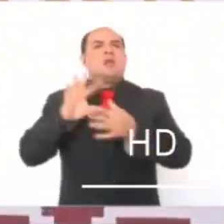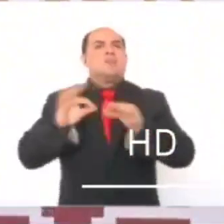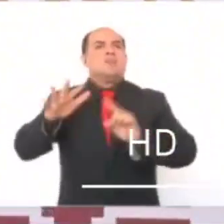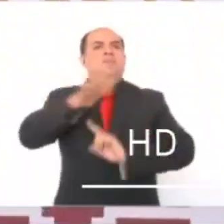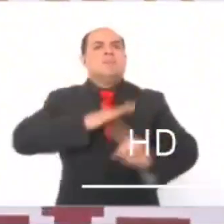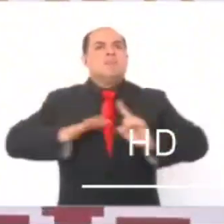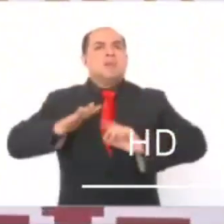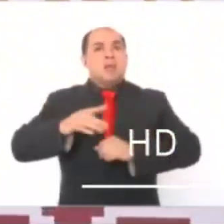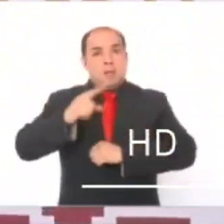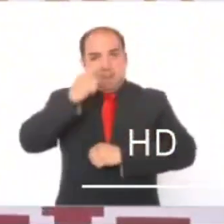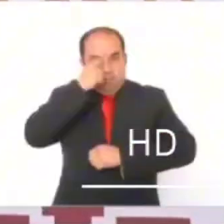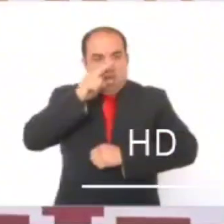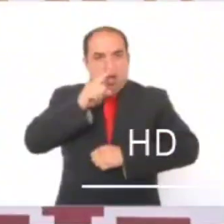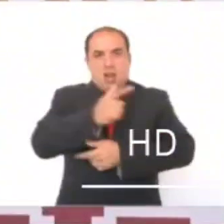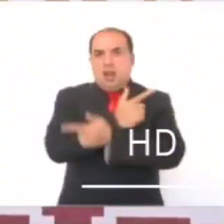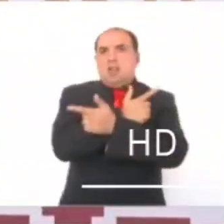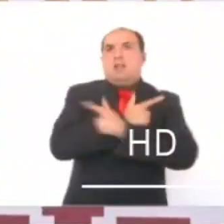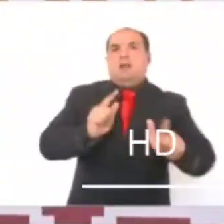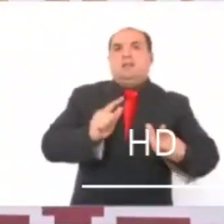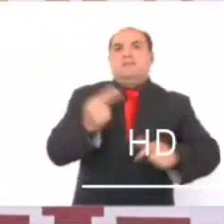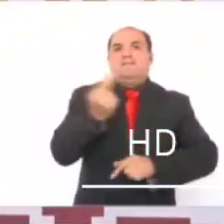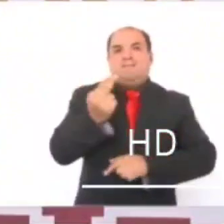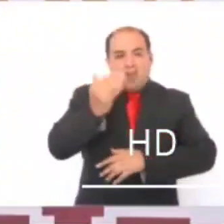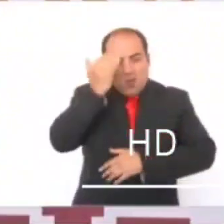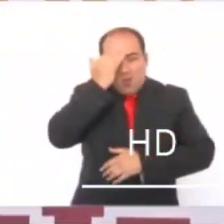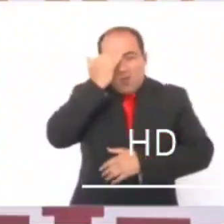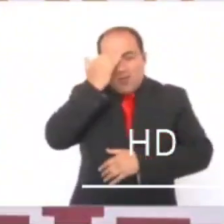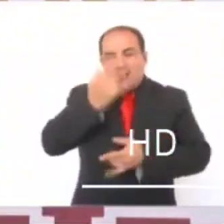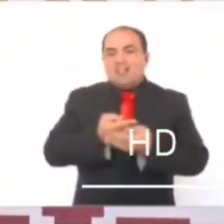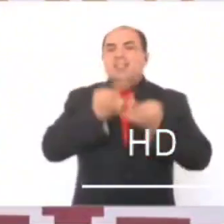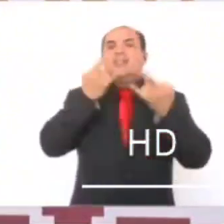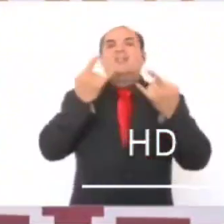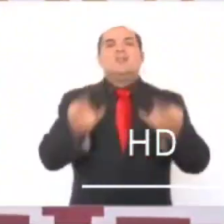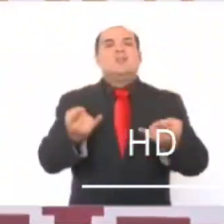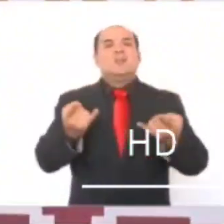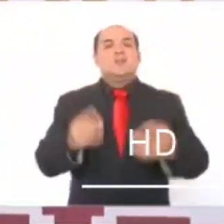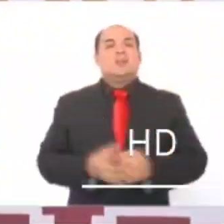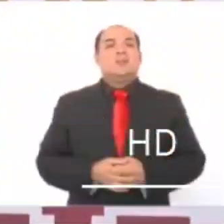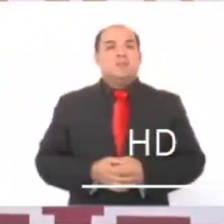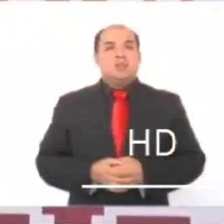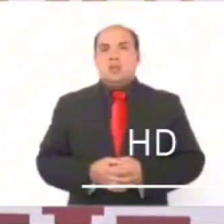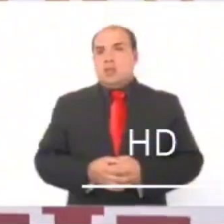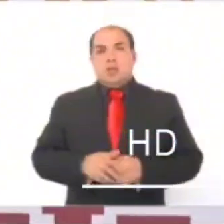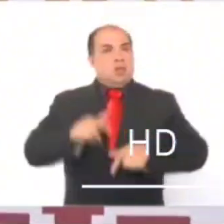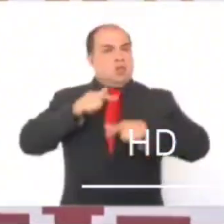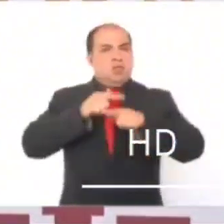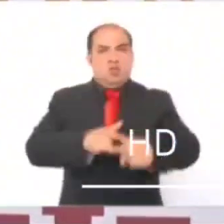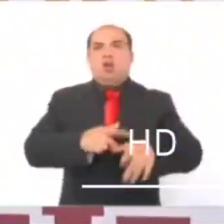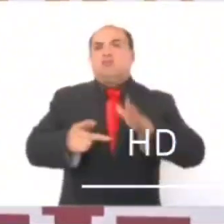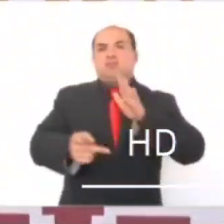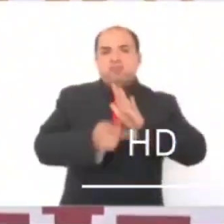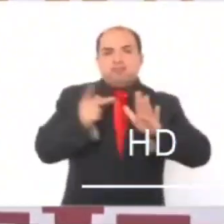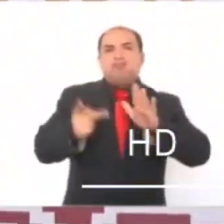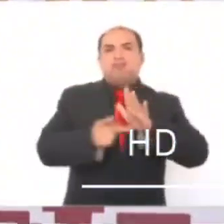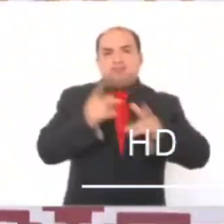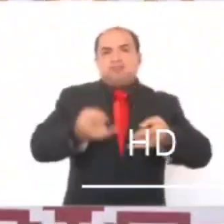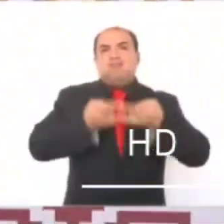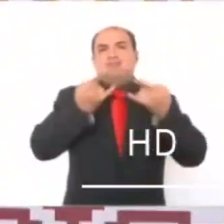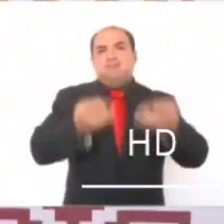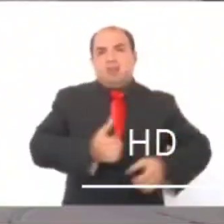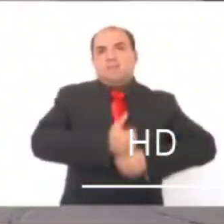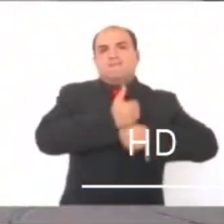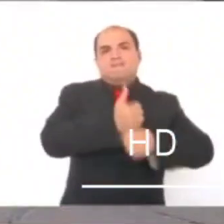yugo hay que saber nuestra historia y así no seguir condenadas a repetirla. Porque gracias a